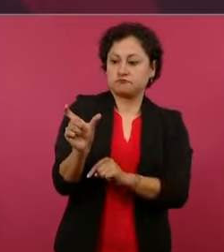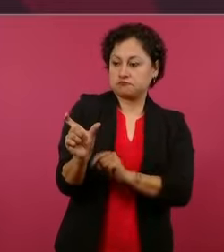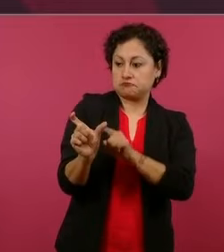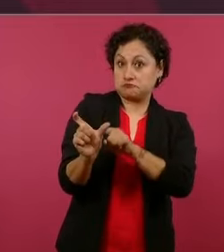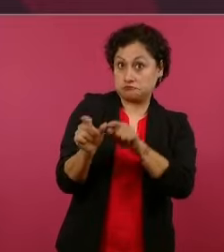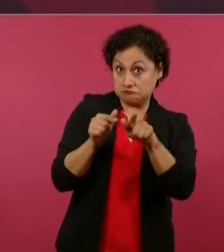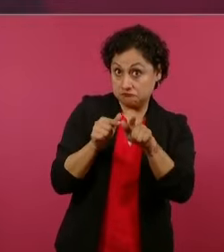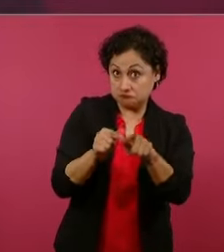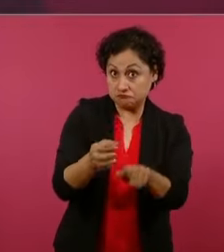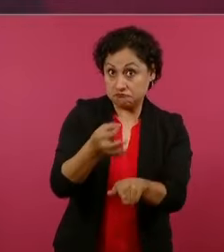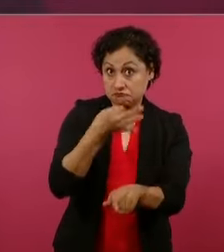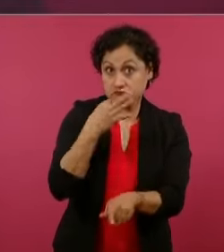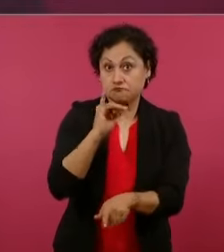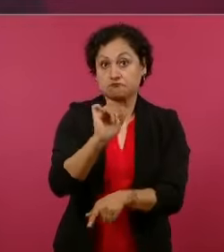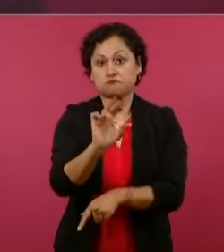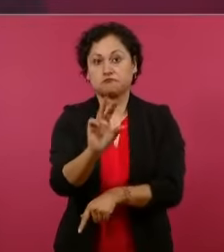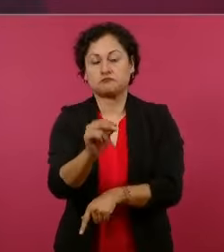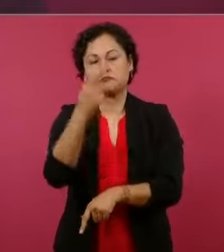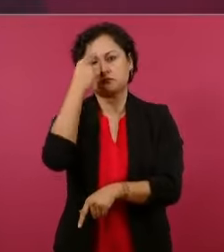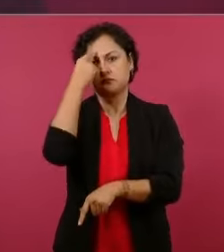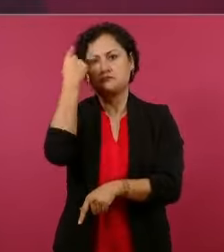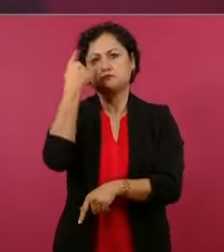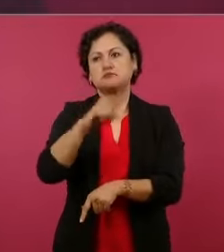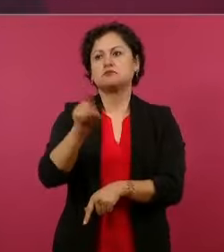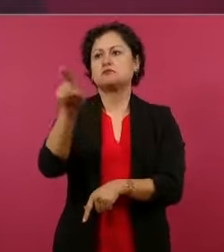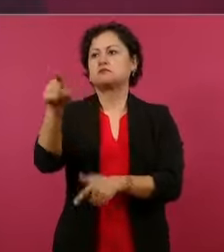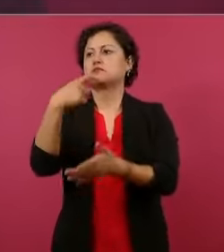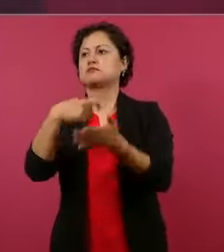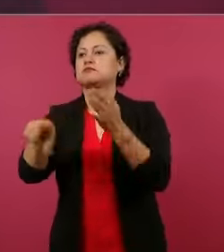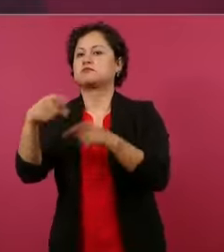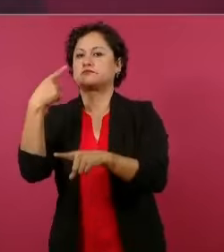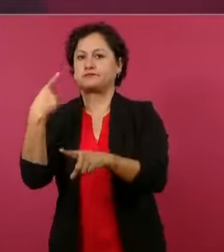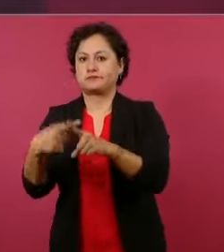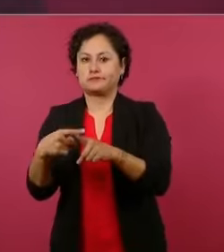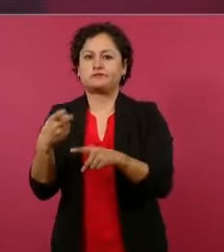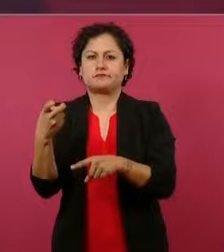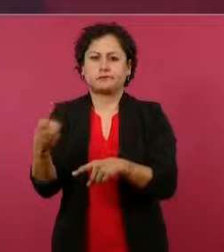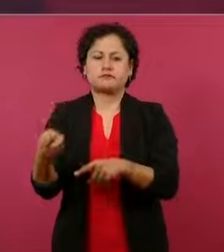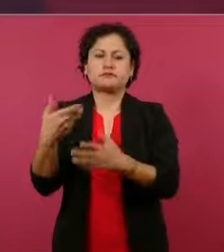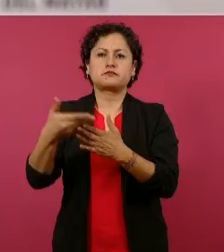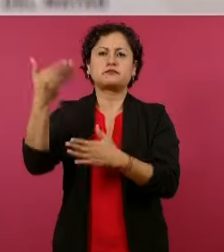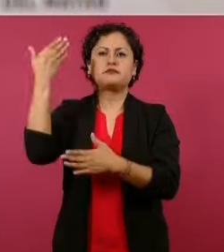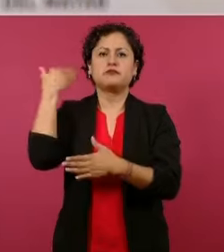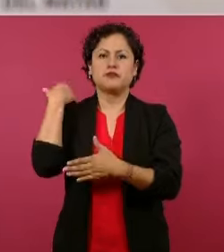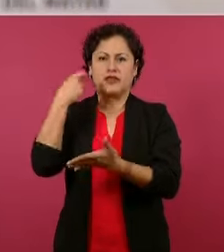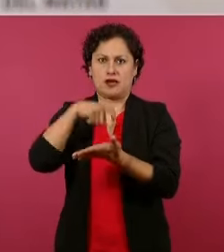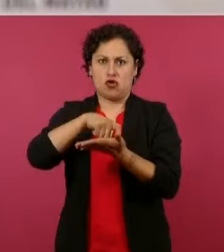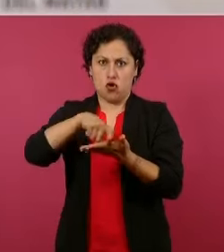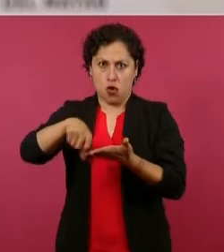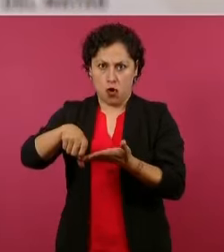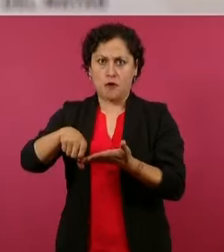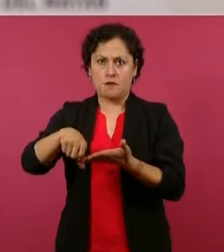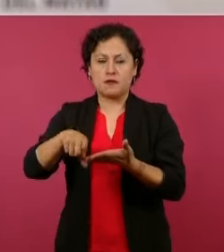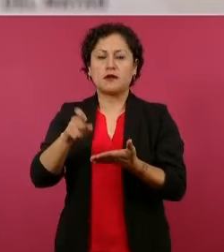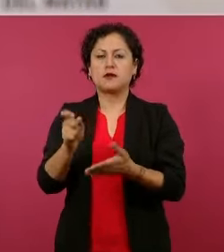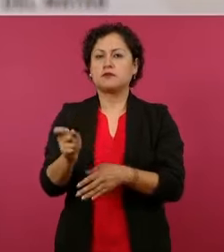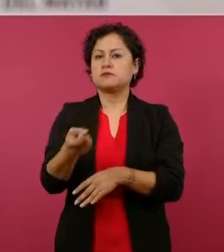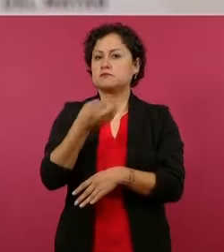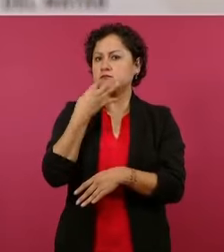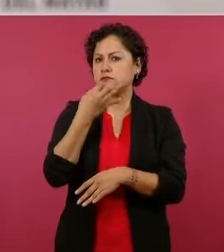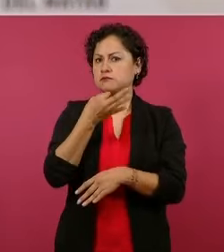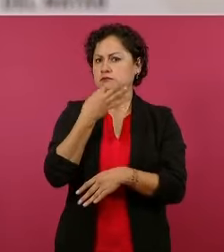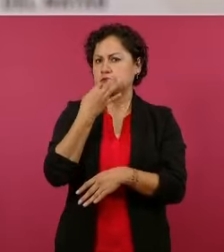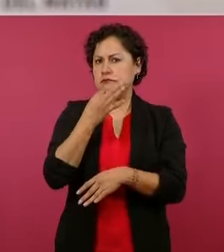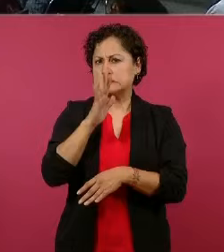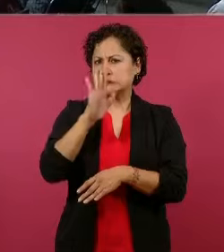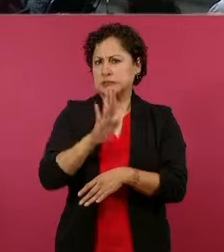suministrando para la institución que lo hubiera adquirido fue parte de una de las compras este con consolidadas es un producto si no me equivoco creo que